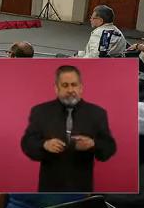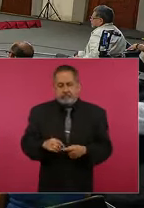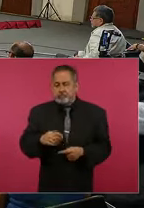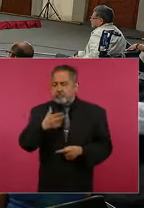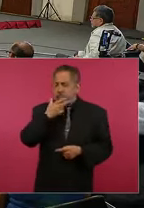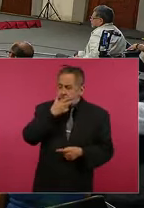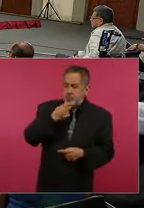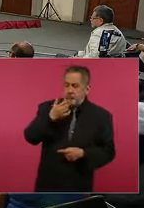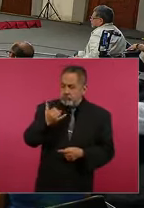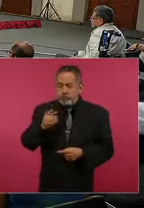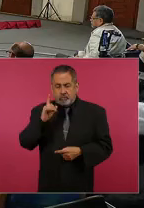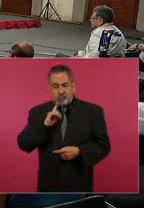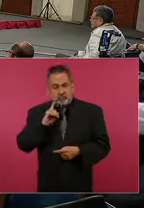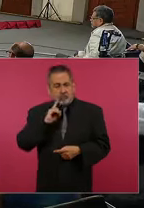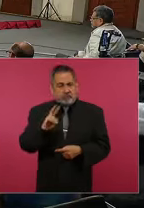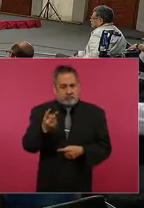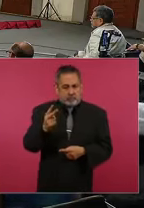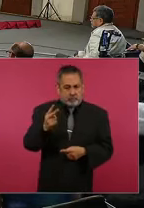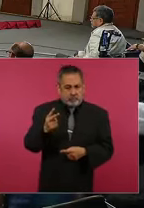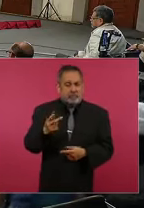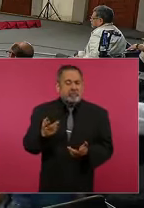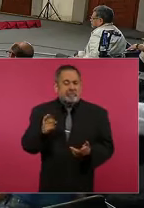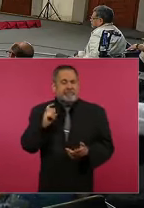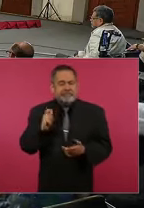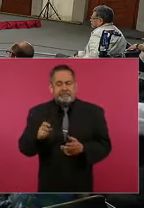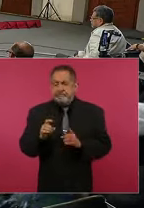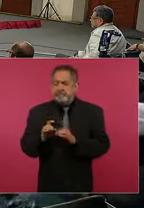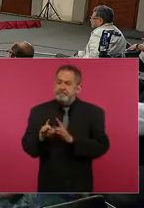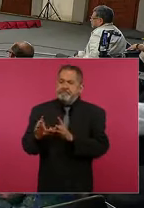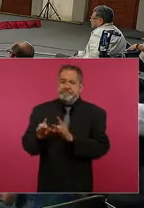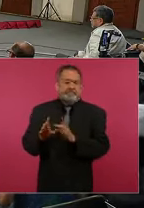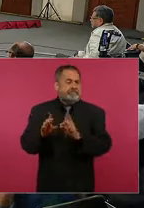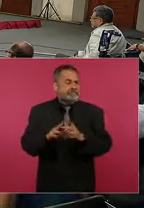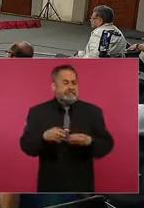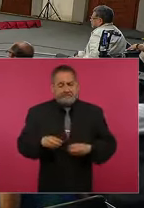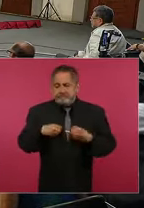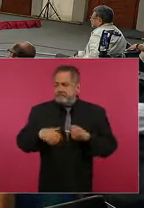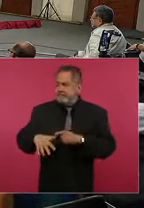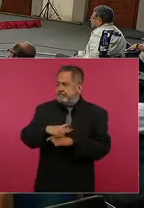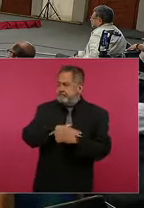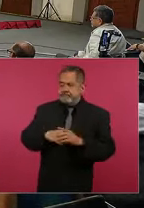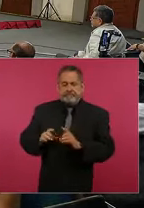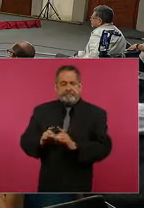mujer, pues somos productos de circunstancias.